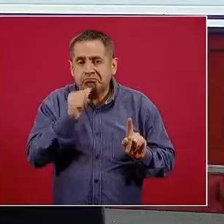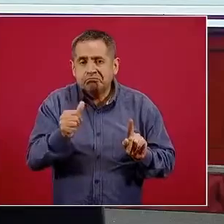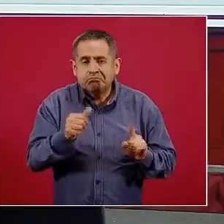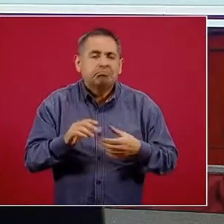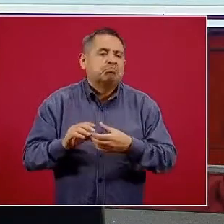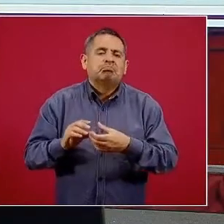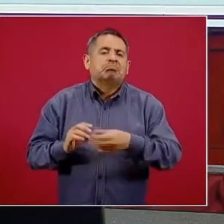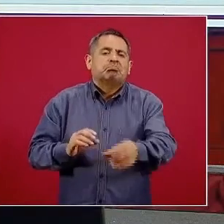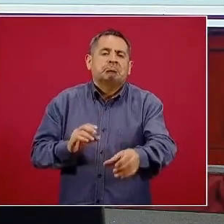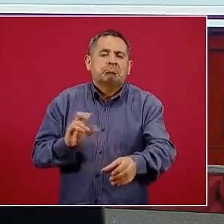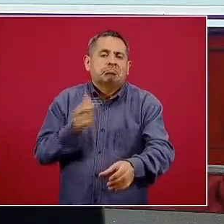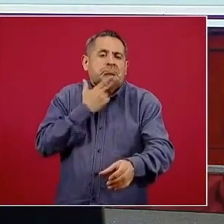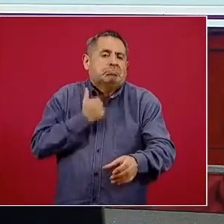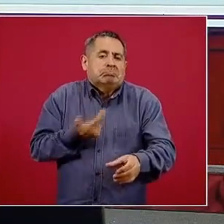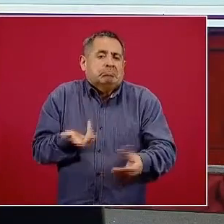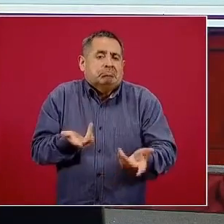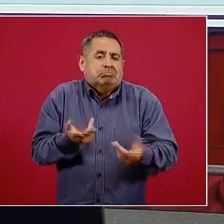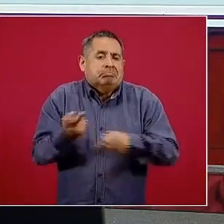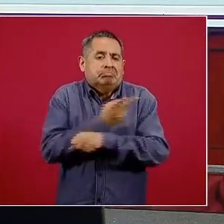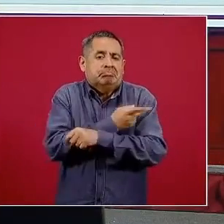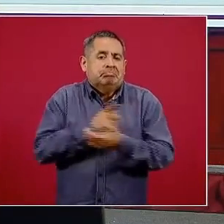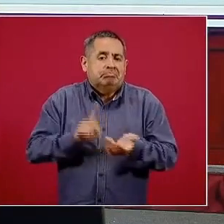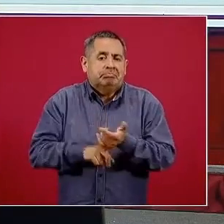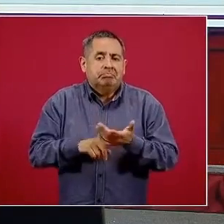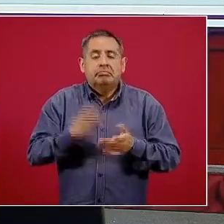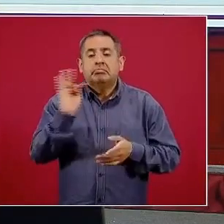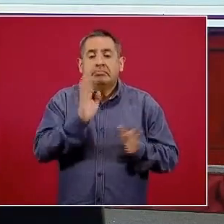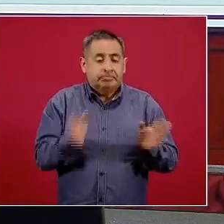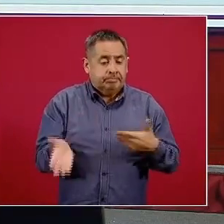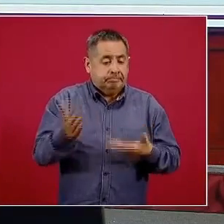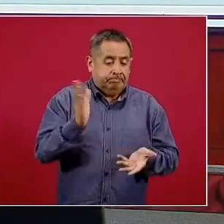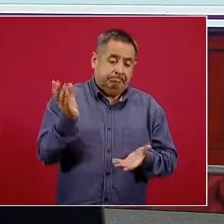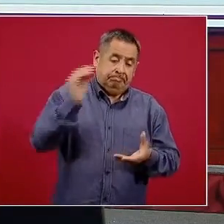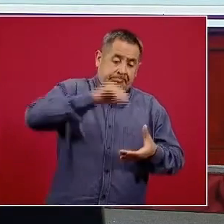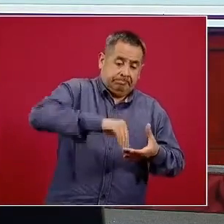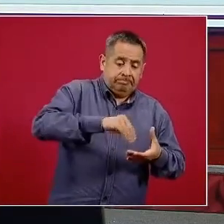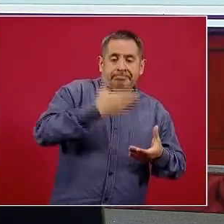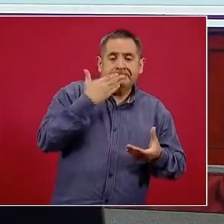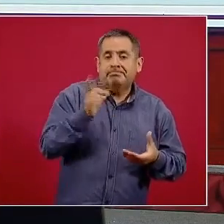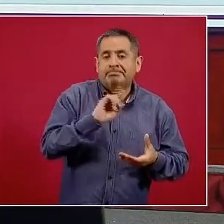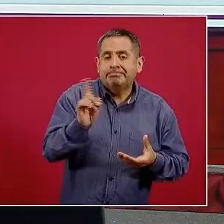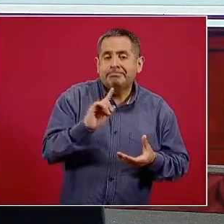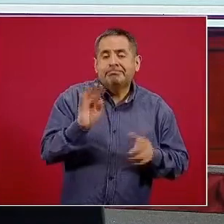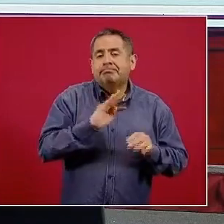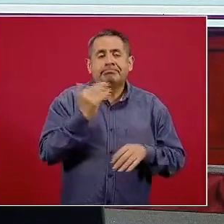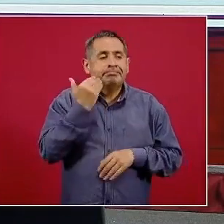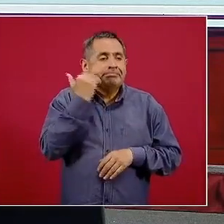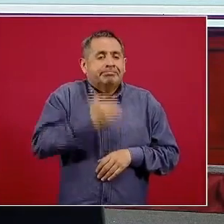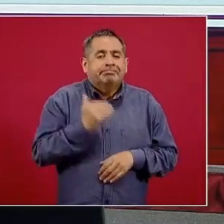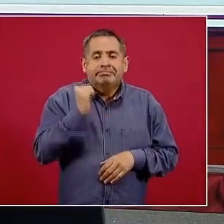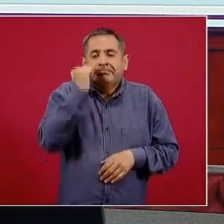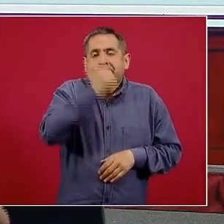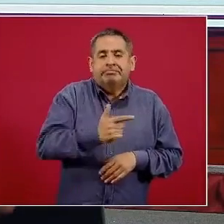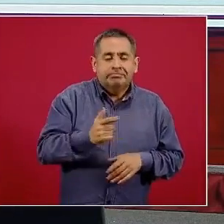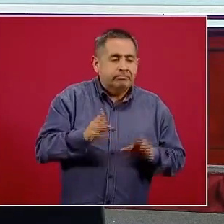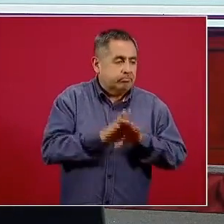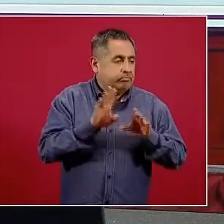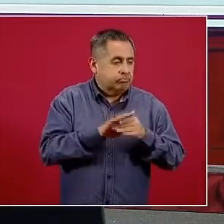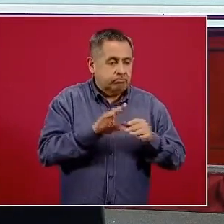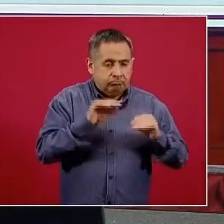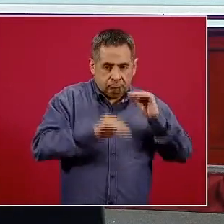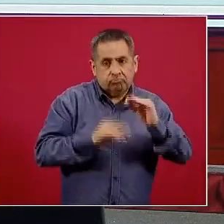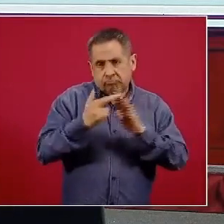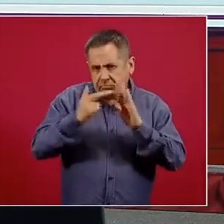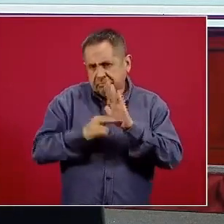es rechazada. Puede haber estado mal empaquetada, es decir, no haberse llevado este proceso en relación a cómo lo marca